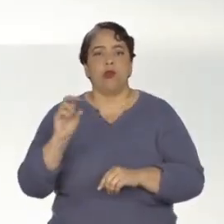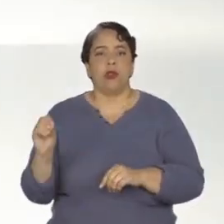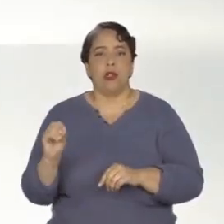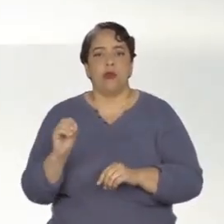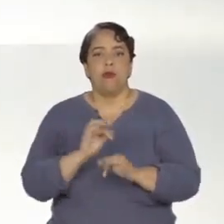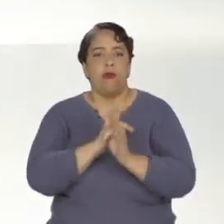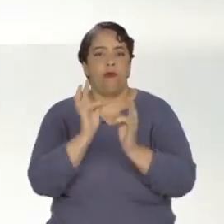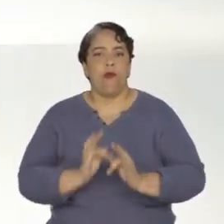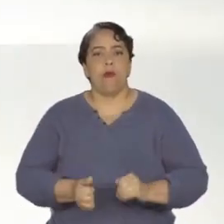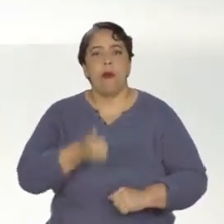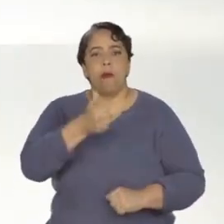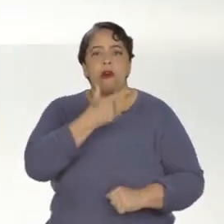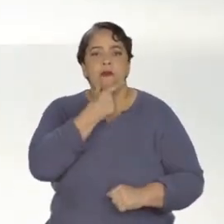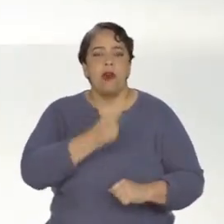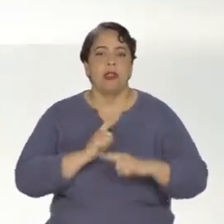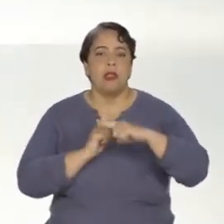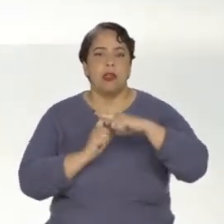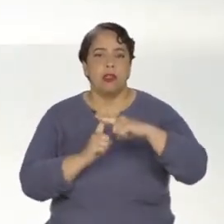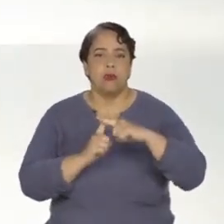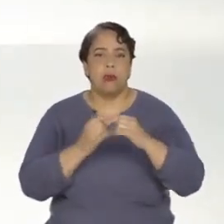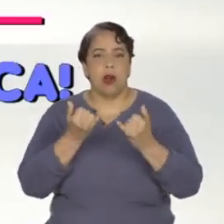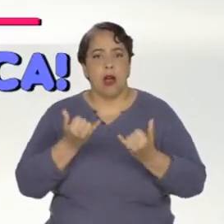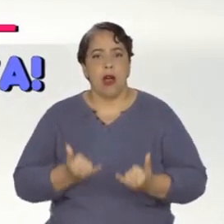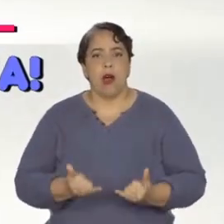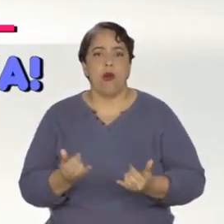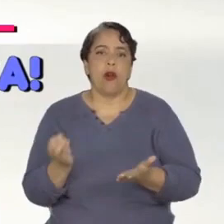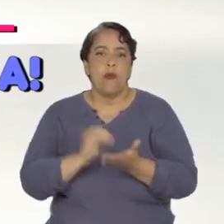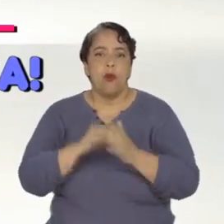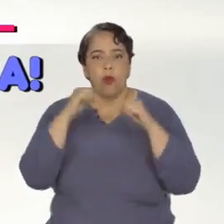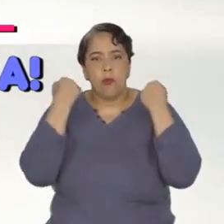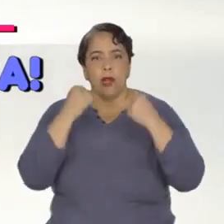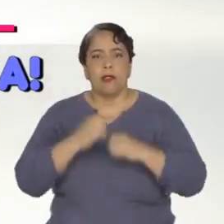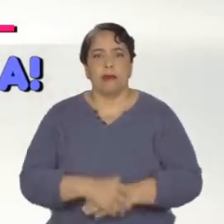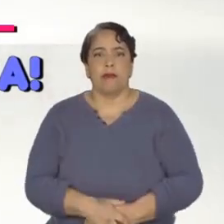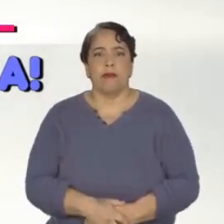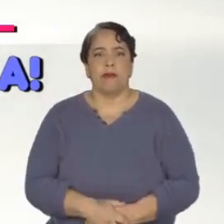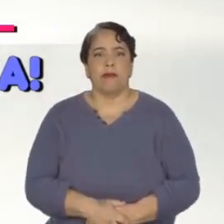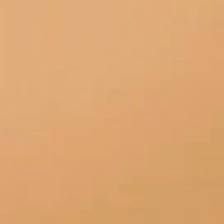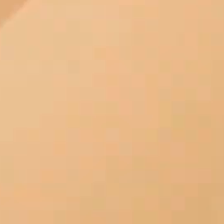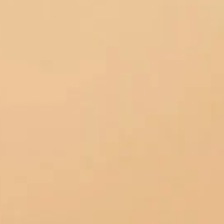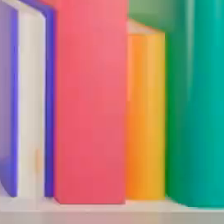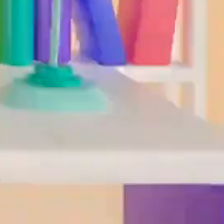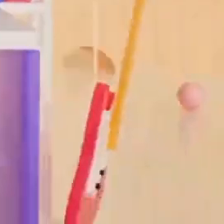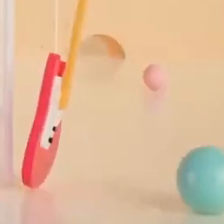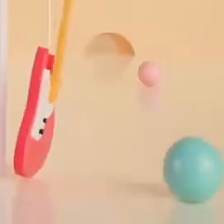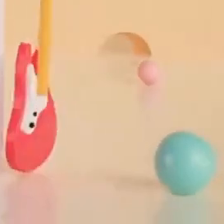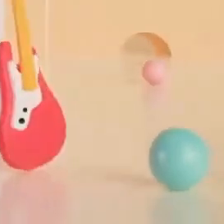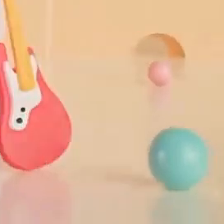Ya conocemos la forma más fácil de sumar. Ahora a ponerlo en práctica.